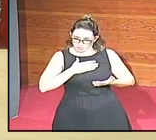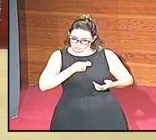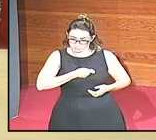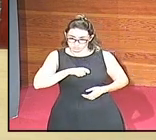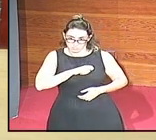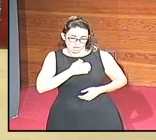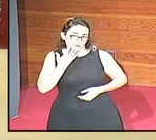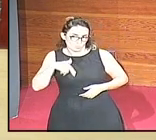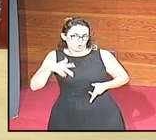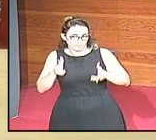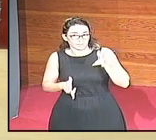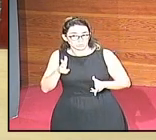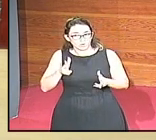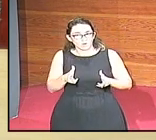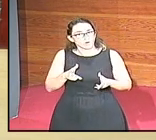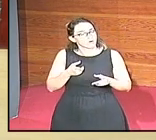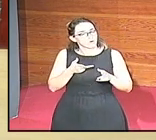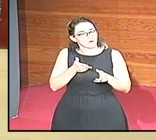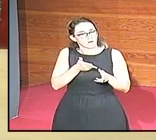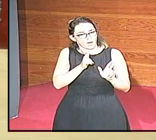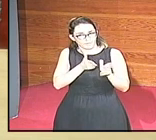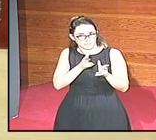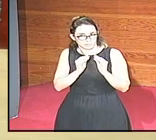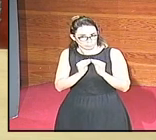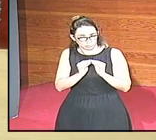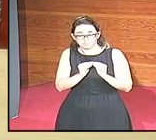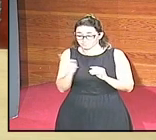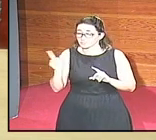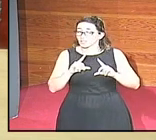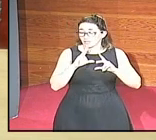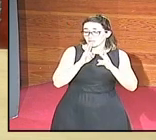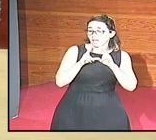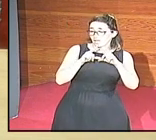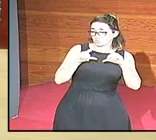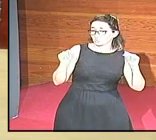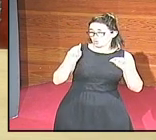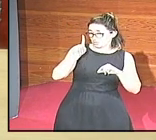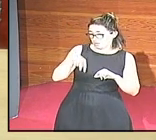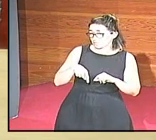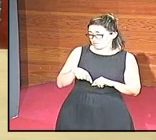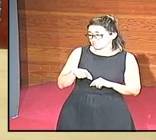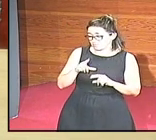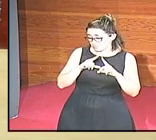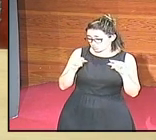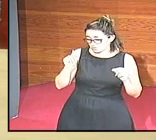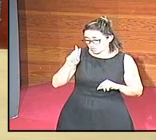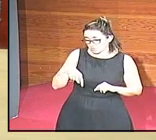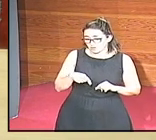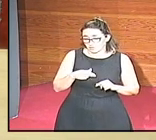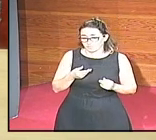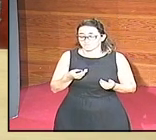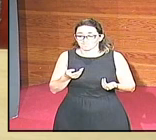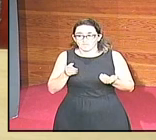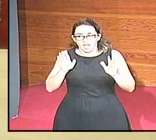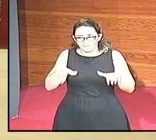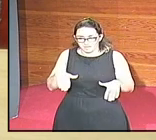el País Vasco es fabricante de armas. Sí, Asturias. Entonces, también. Y Asturias también. Y no también. Nos queda, no nos queda. Entonces mucho todo eso también, sí,